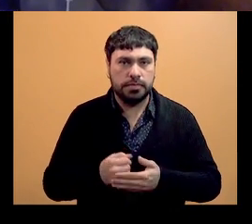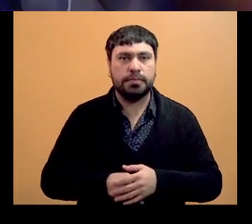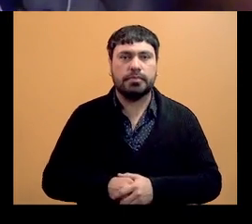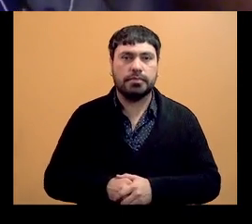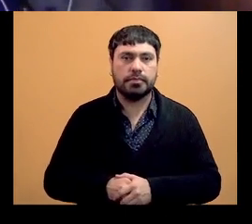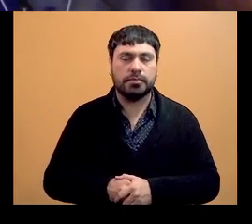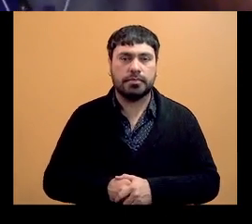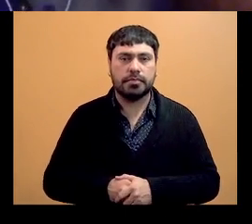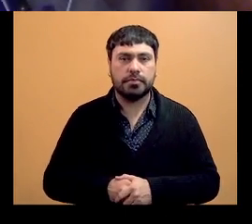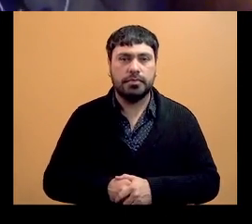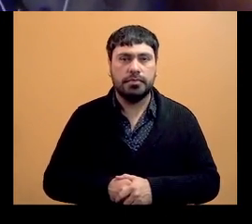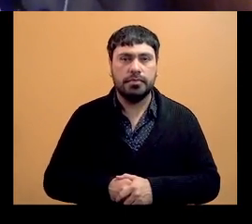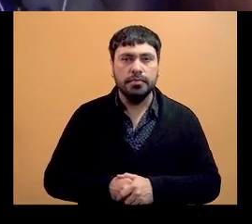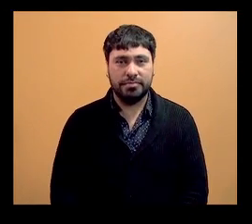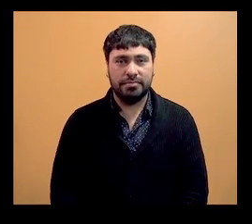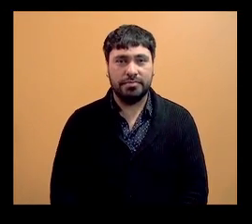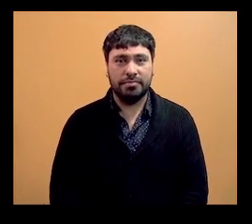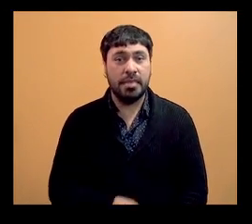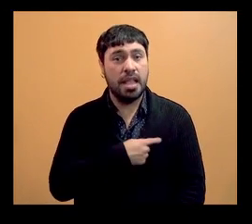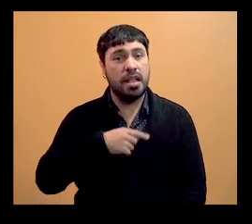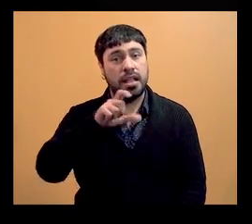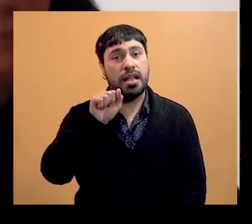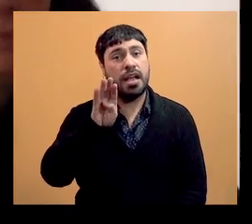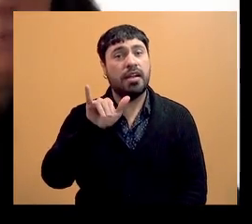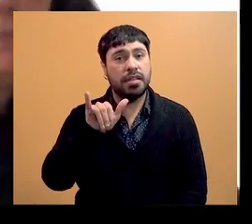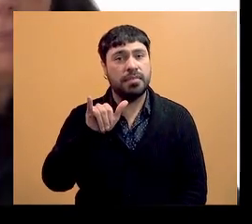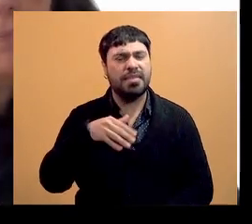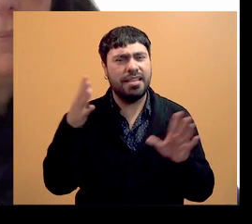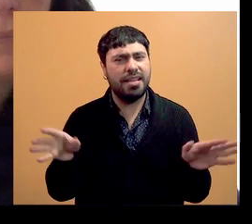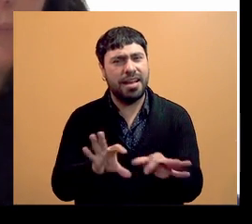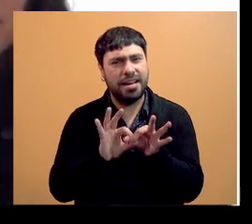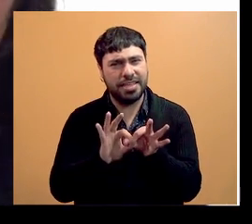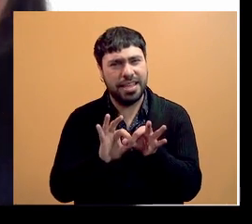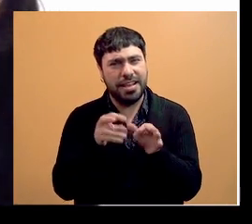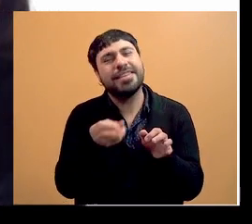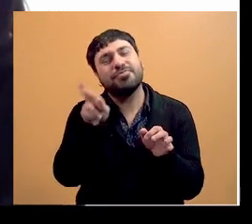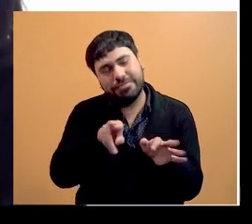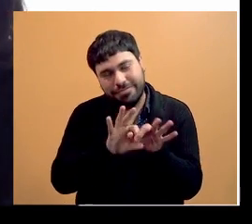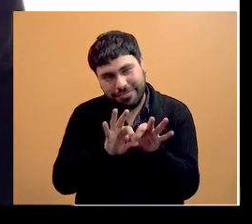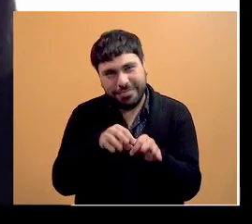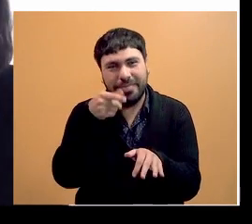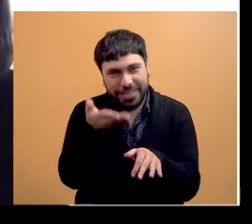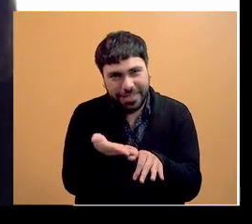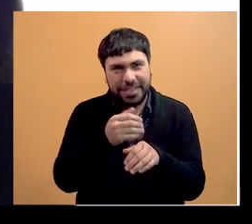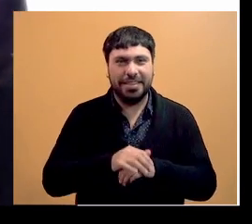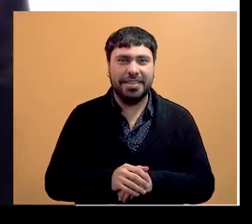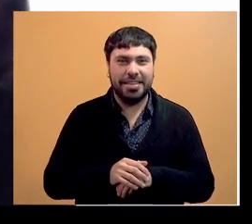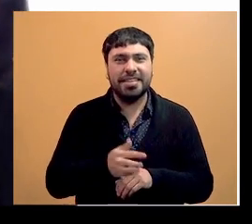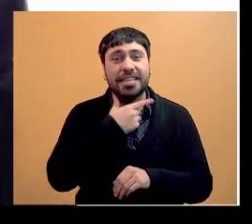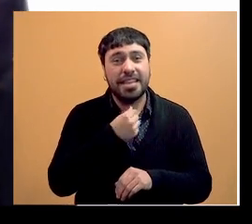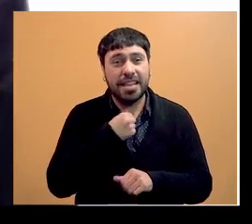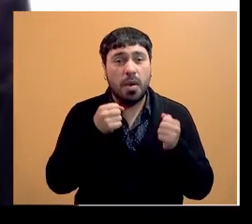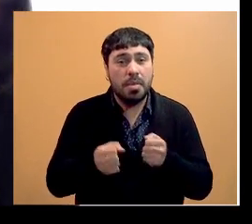muy delicado que tiene que ser cotejado. Sí, vamos a agradecer nuevamente a Mauricio. Queremos